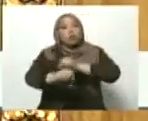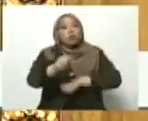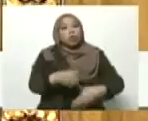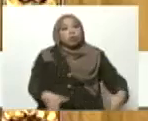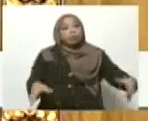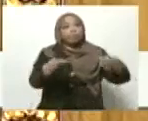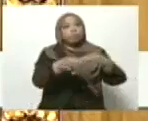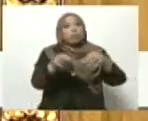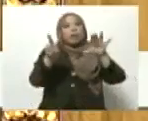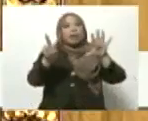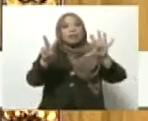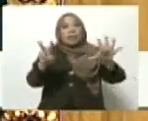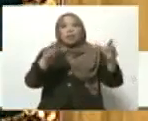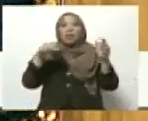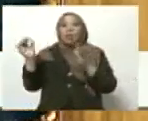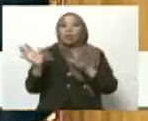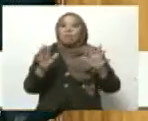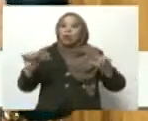de marzo en la mañana,